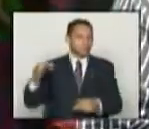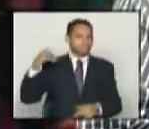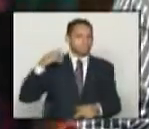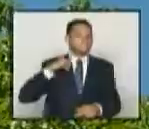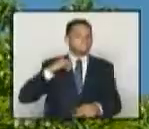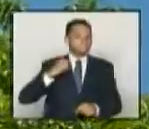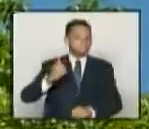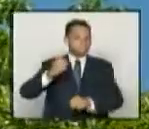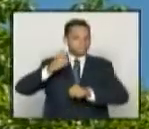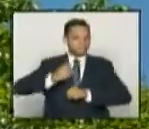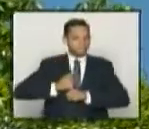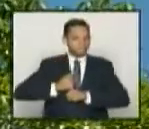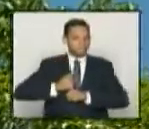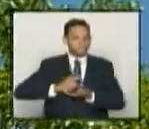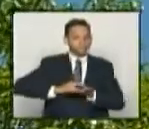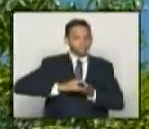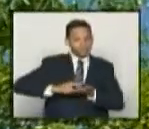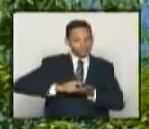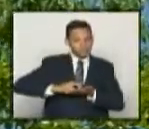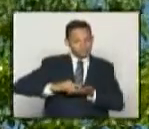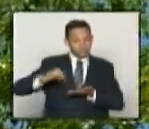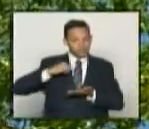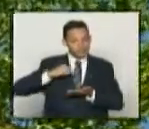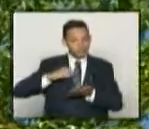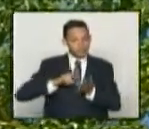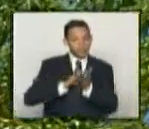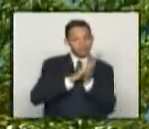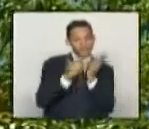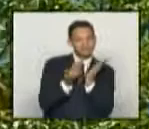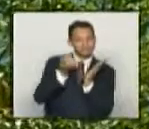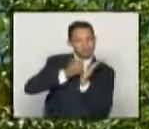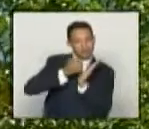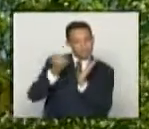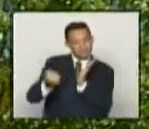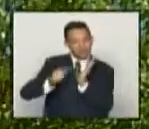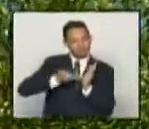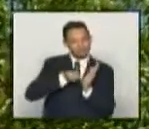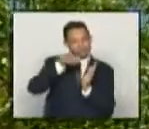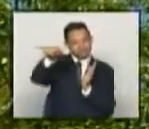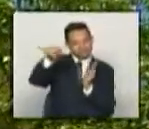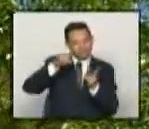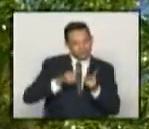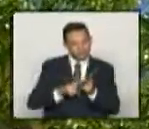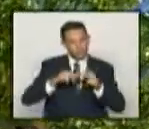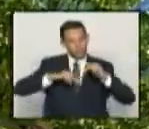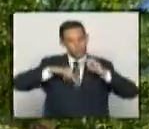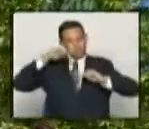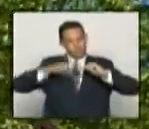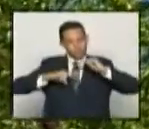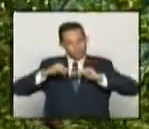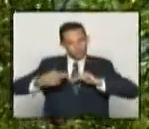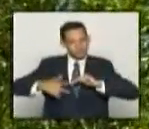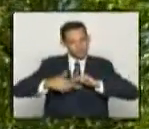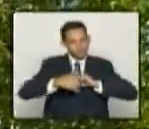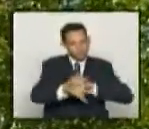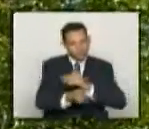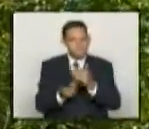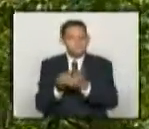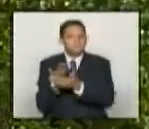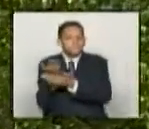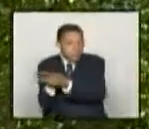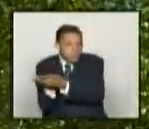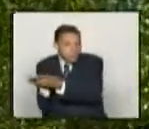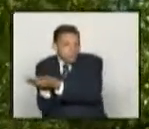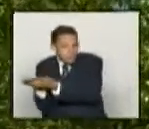el tema de libretas, el tema de pasaportes, todo el tema con infraestructura, el tema de vías, muchas solicitudes que la